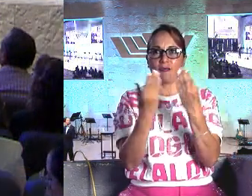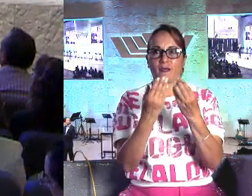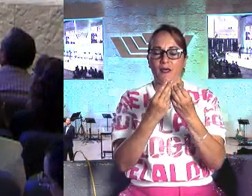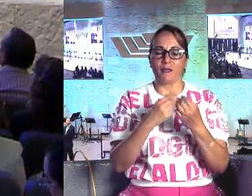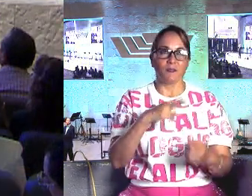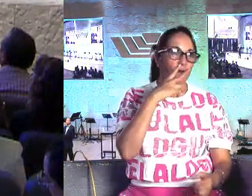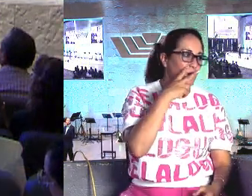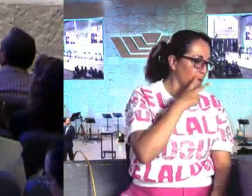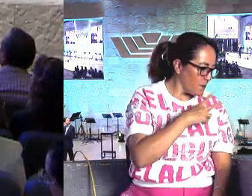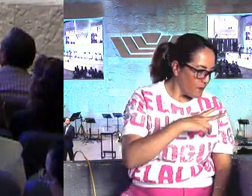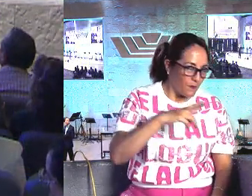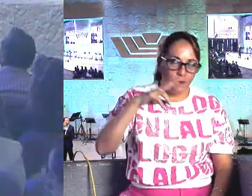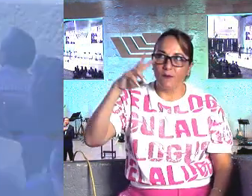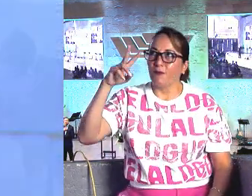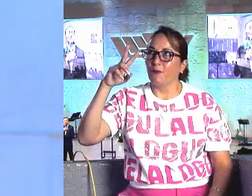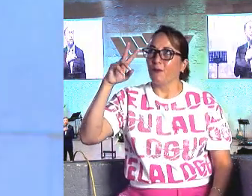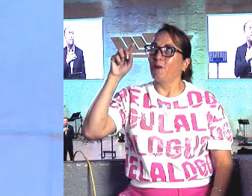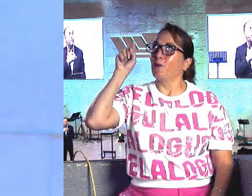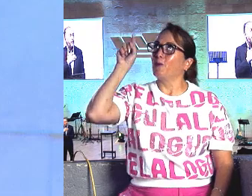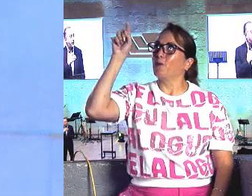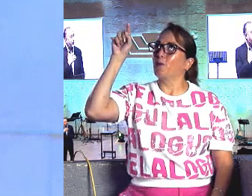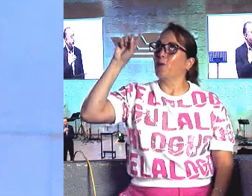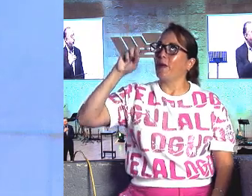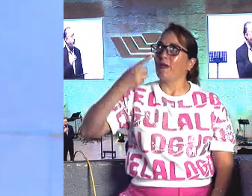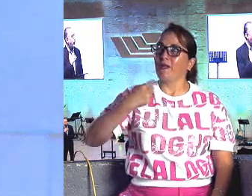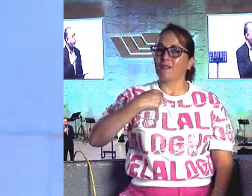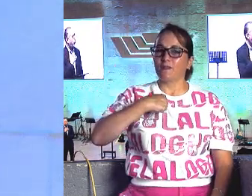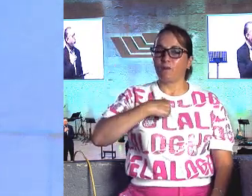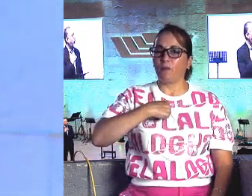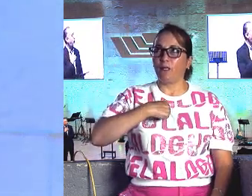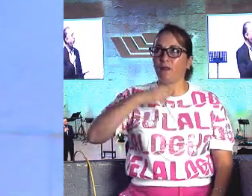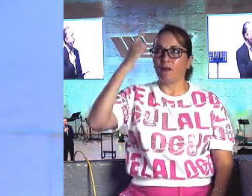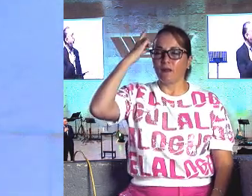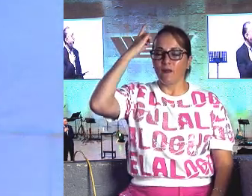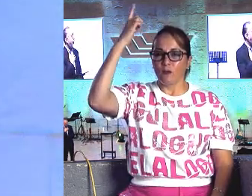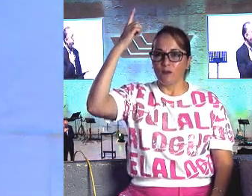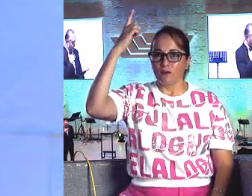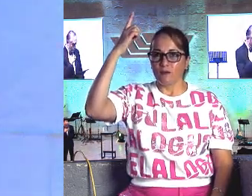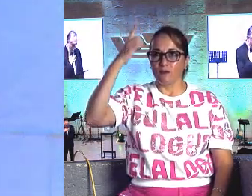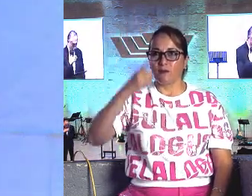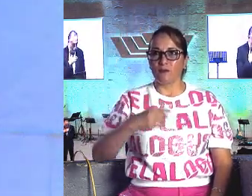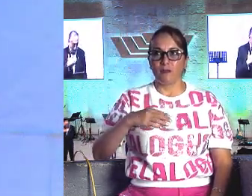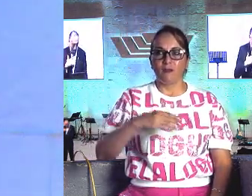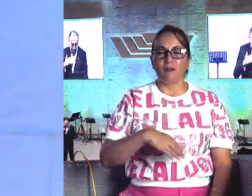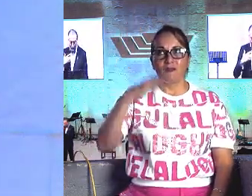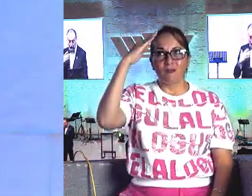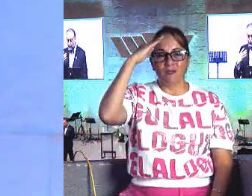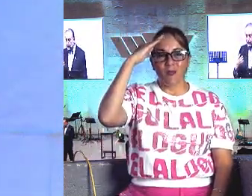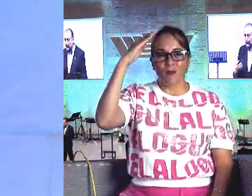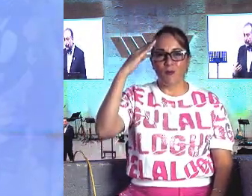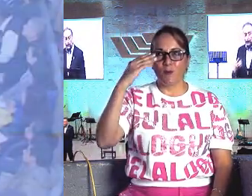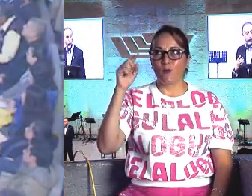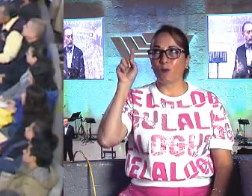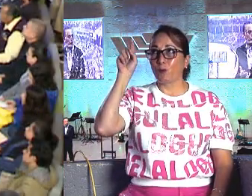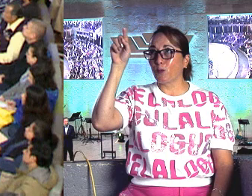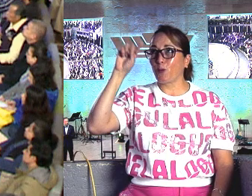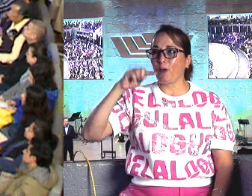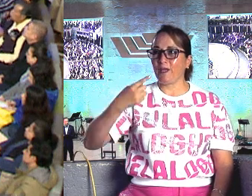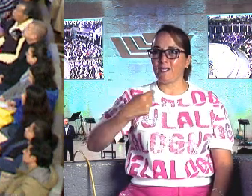decirle, Señor, tú eres mi Dios. ¿Cuánto le pueden decir? Señor, tú eres mi